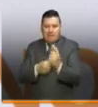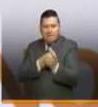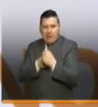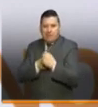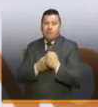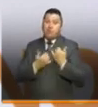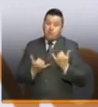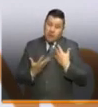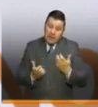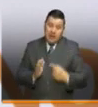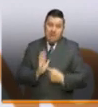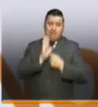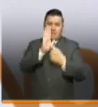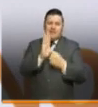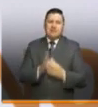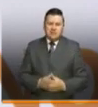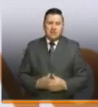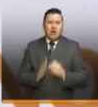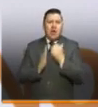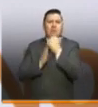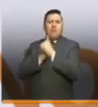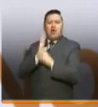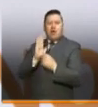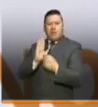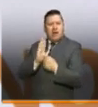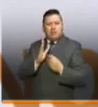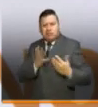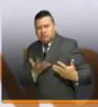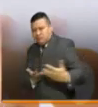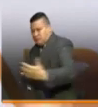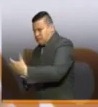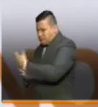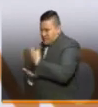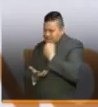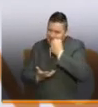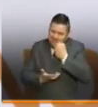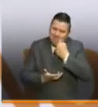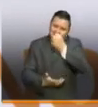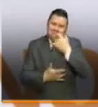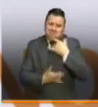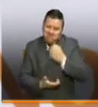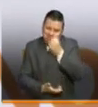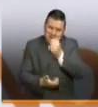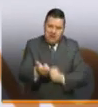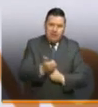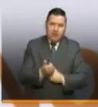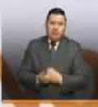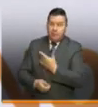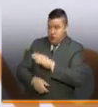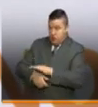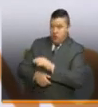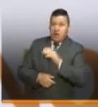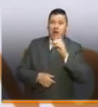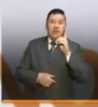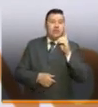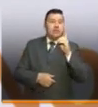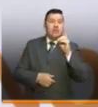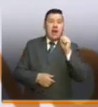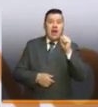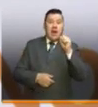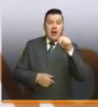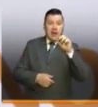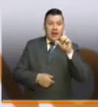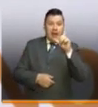presentarles el programa ingreso solidario y para ello le doy la palabra el doctor daniel subdirector de planeación